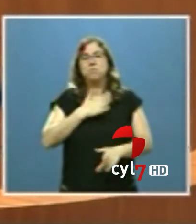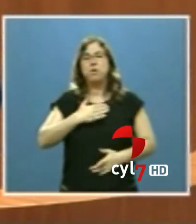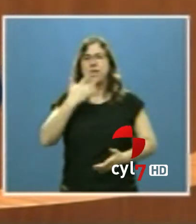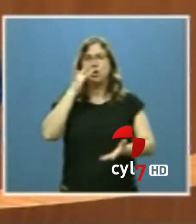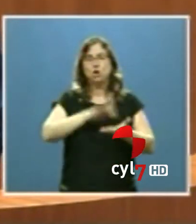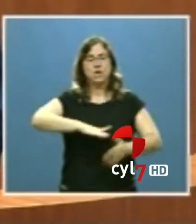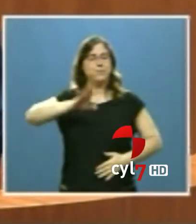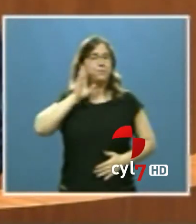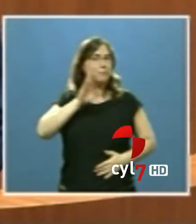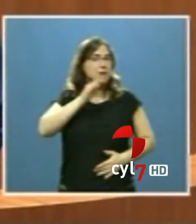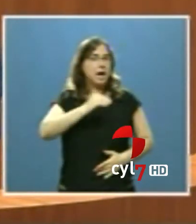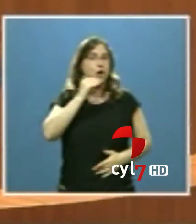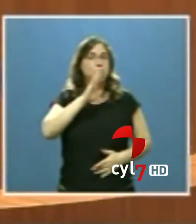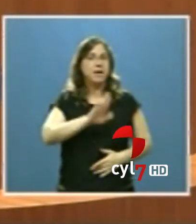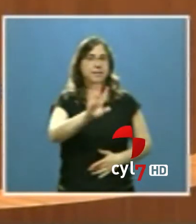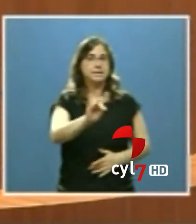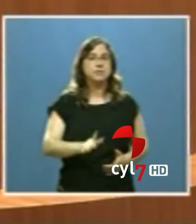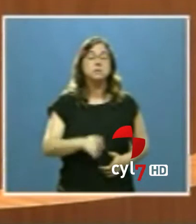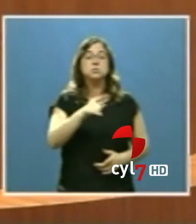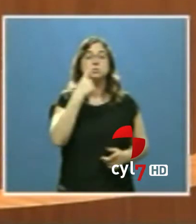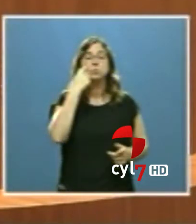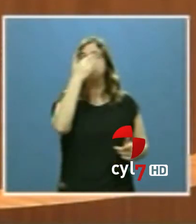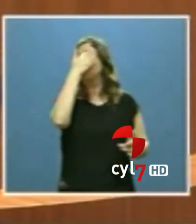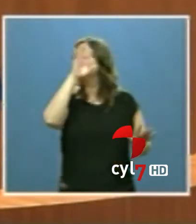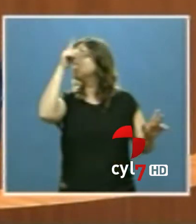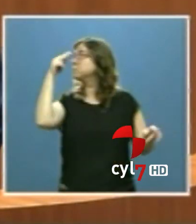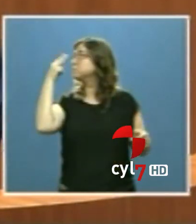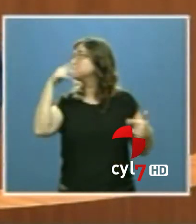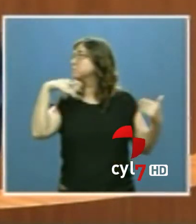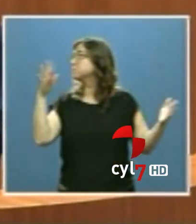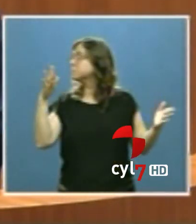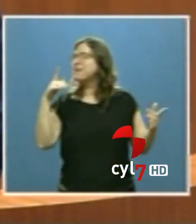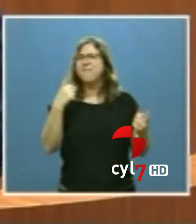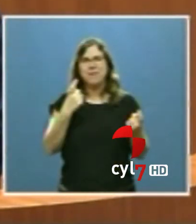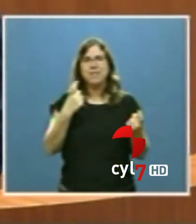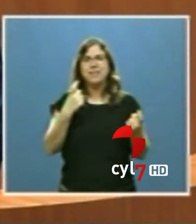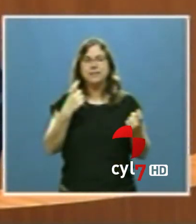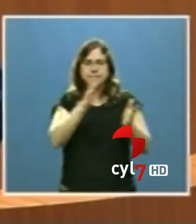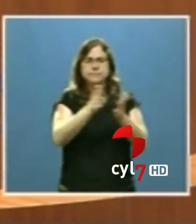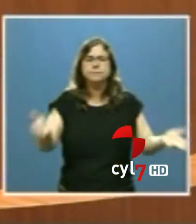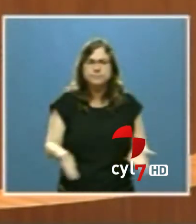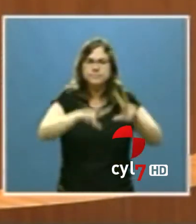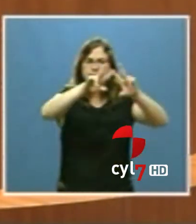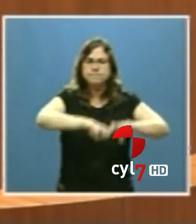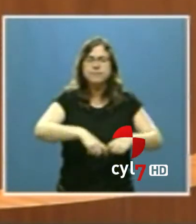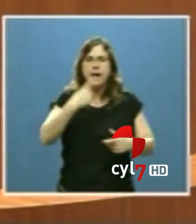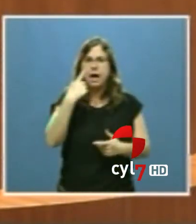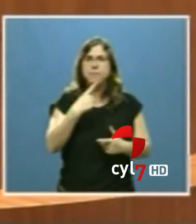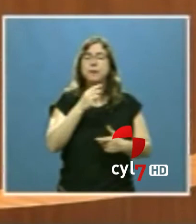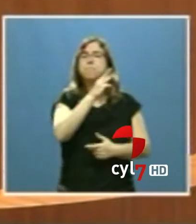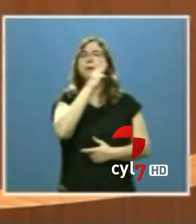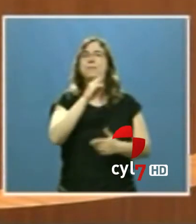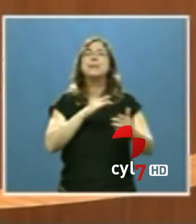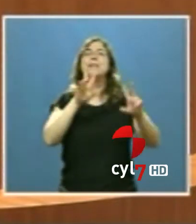con el tema de la corrupción usted sigue mirando para otro lado y no empuja a su partido a por ejemplo desbloquear